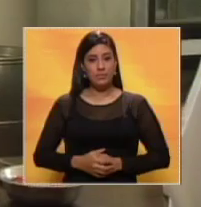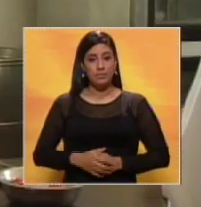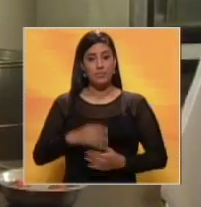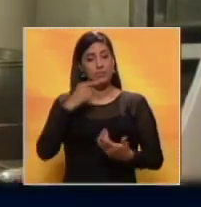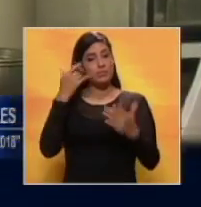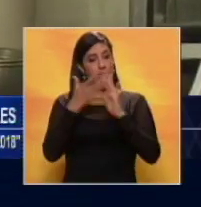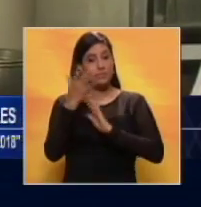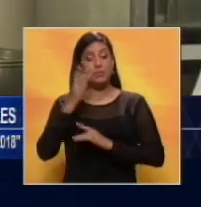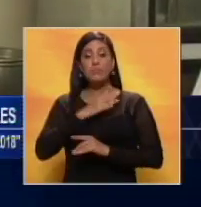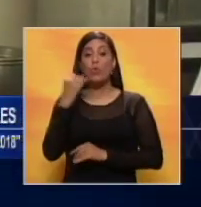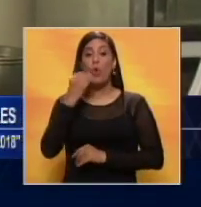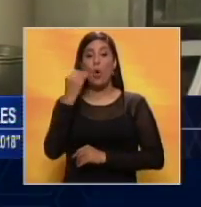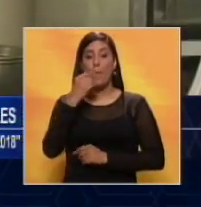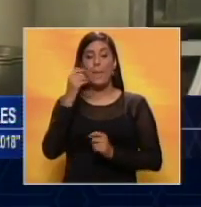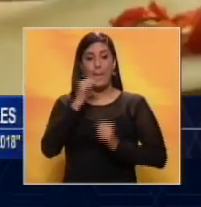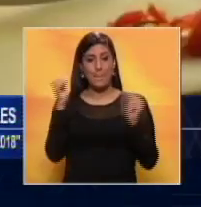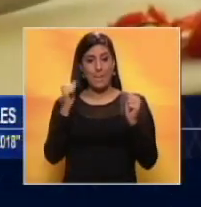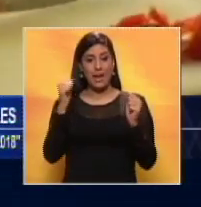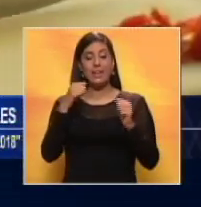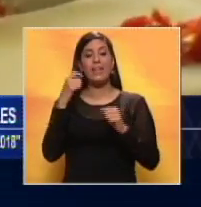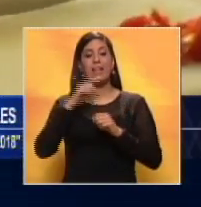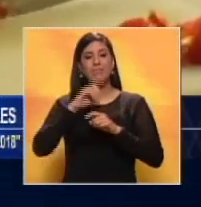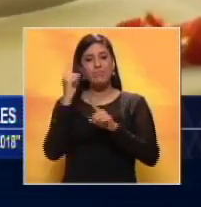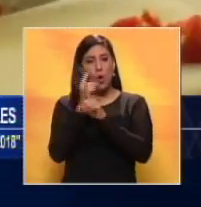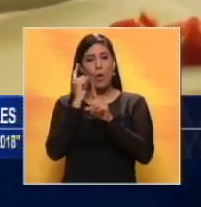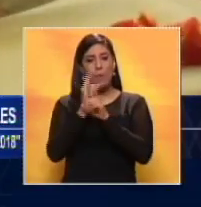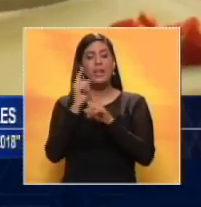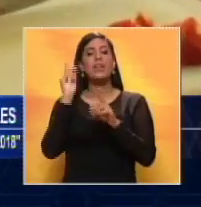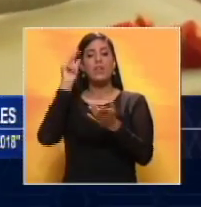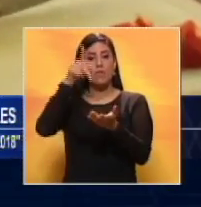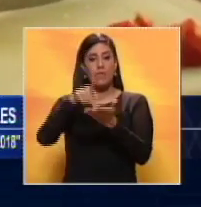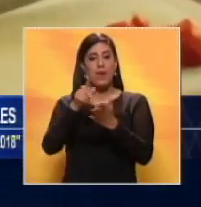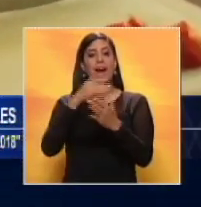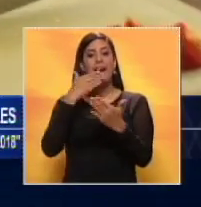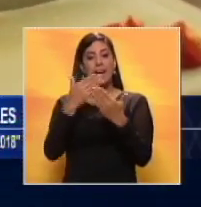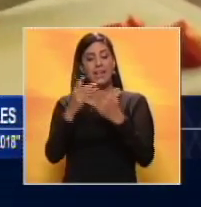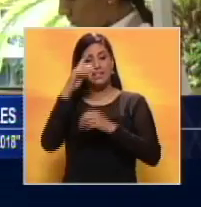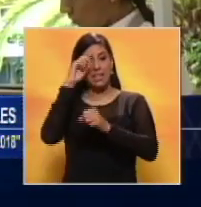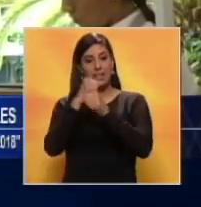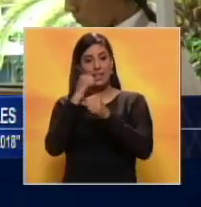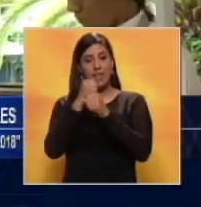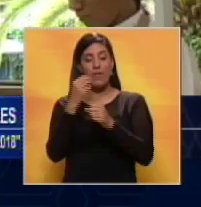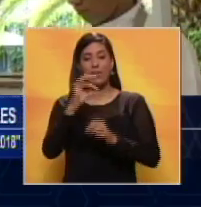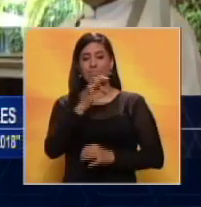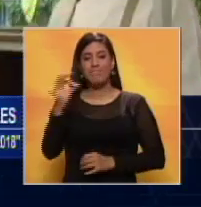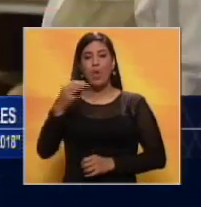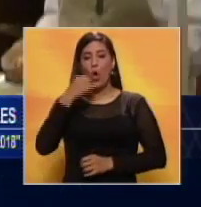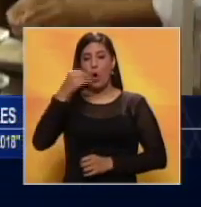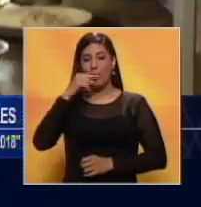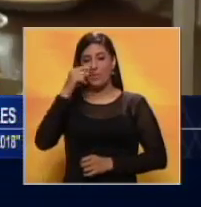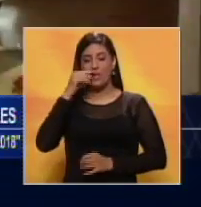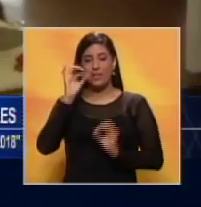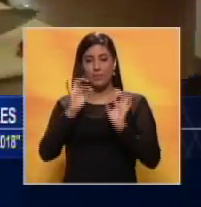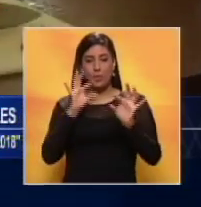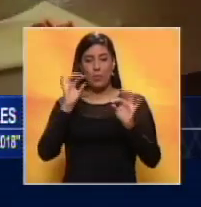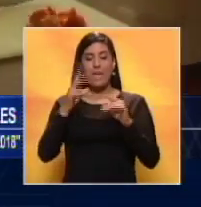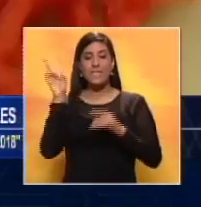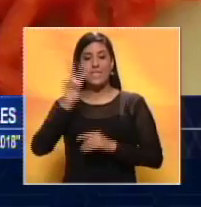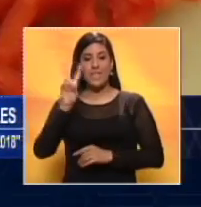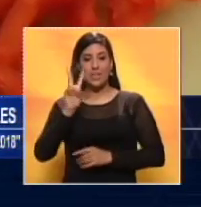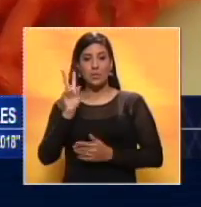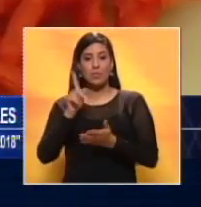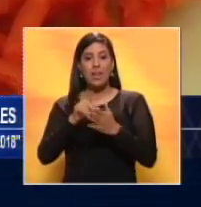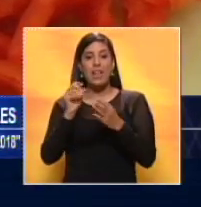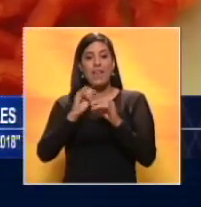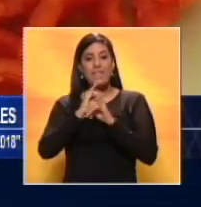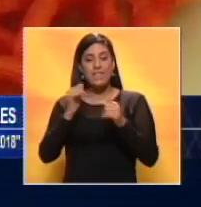Iván García es un joven merideño que tras varios retos logró clasificar gracias a la elaboración de un exquisito plato con toques venezolanos en